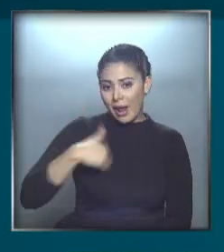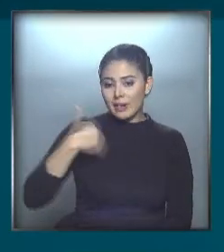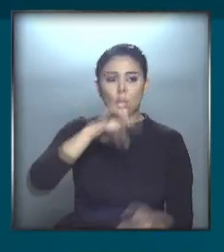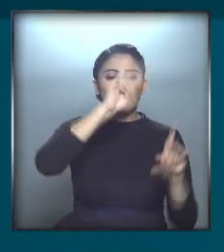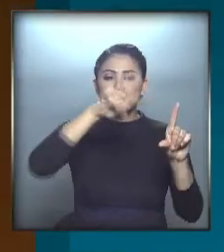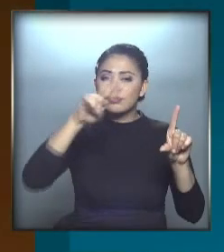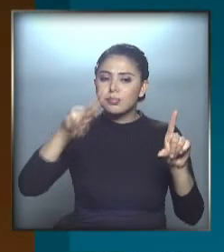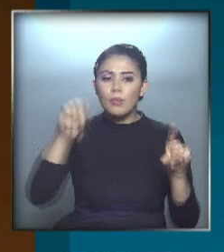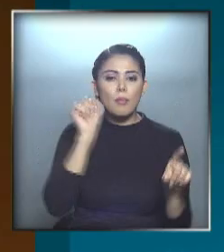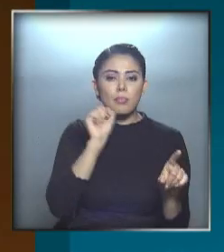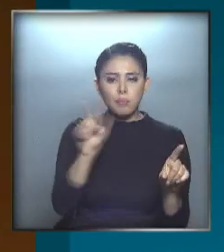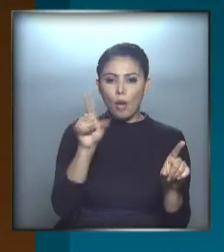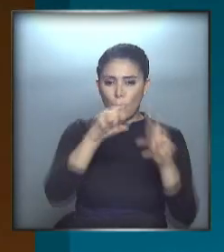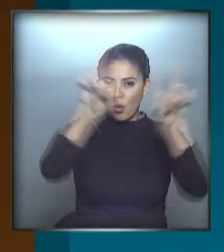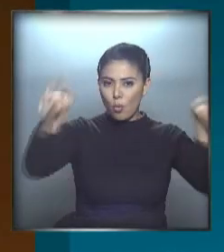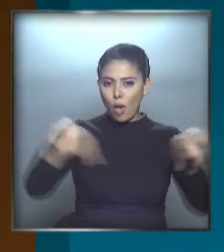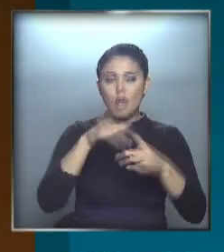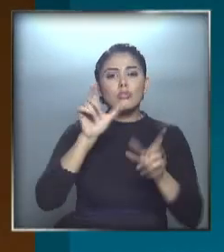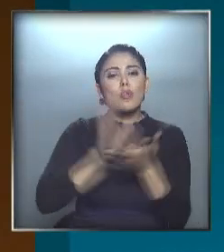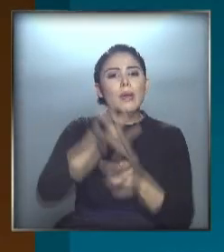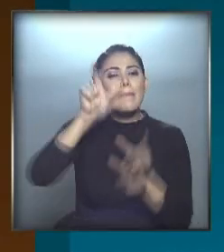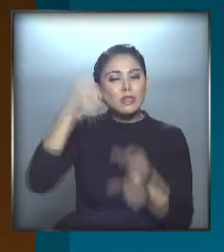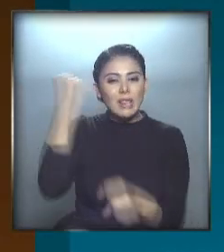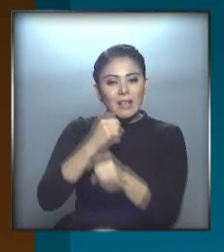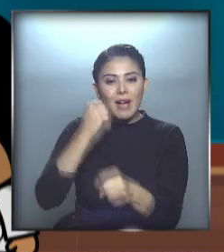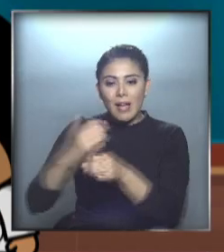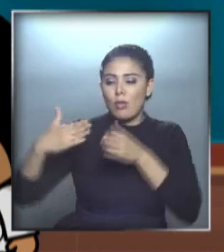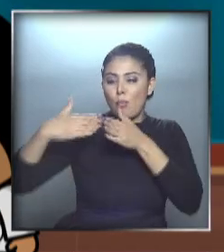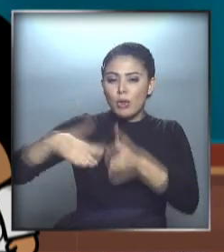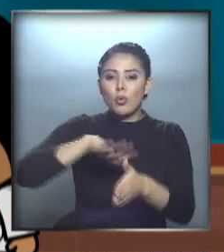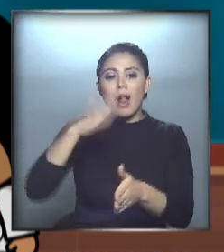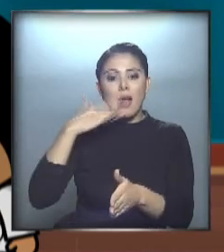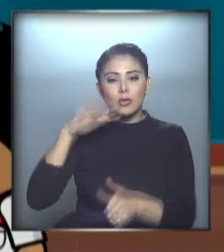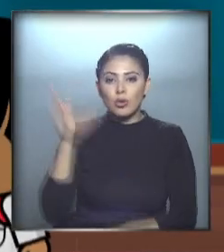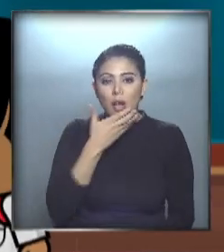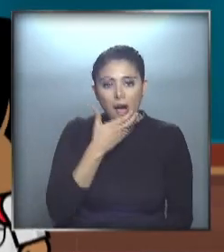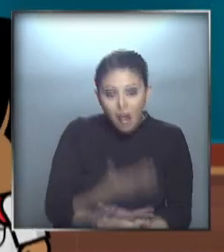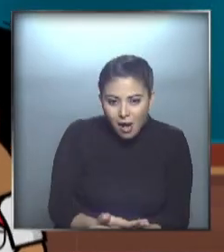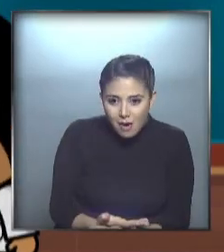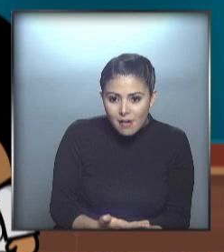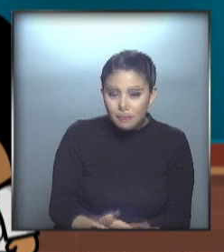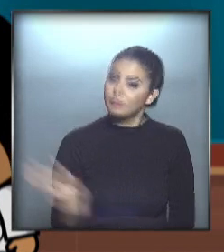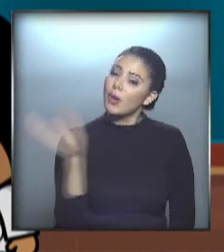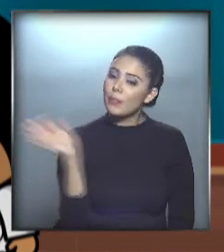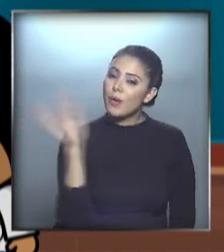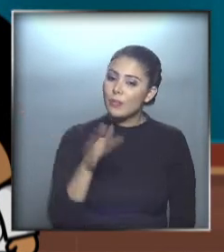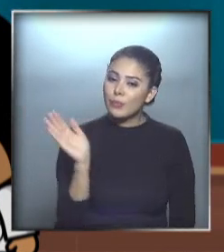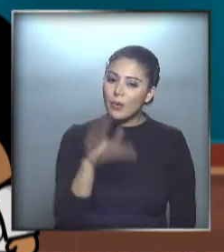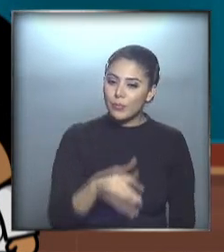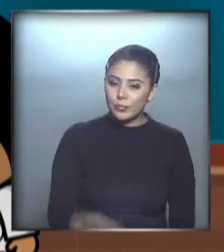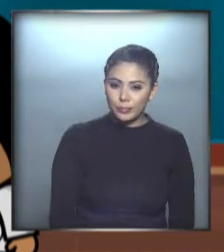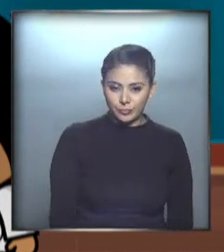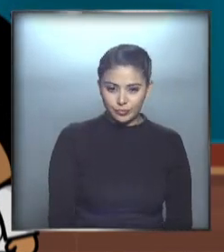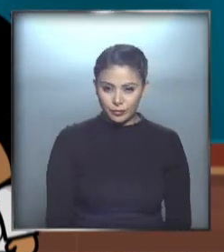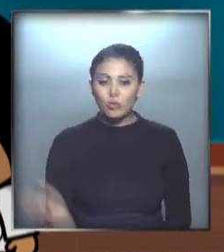sus característicos cuadros de trabajadores del puerto de La Boca. ¡Oh! ¡Síganme por aquí,